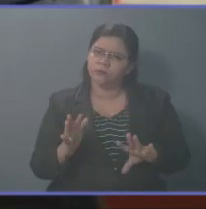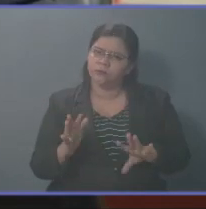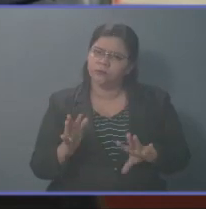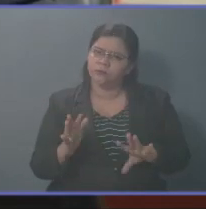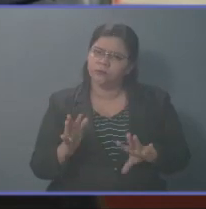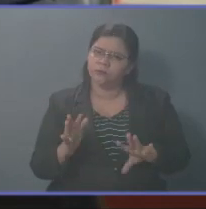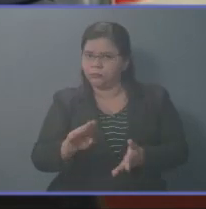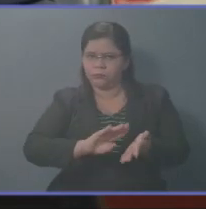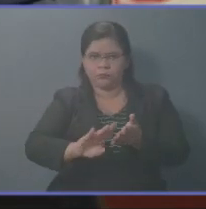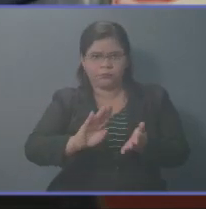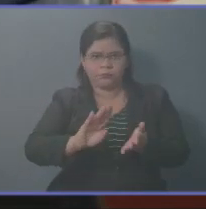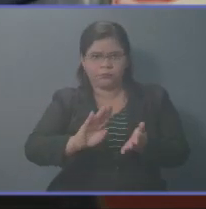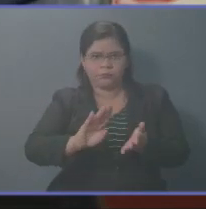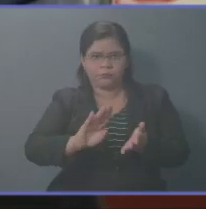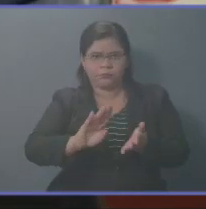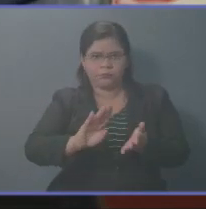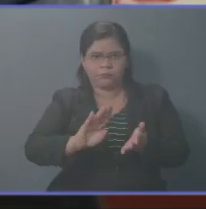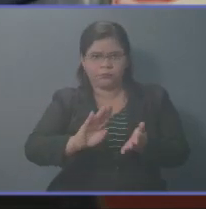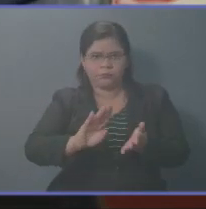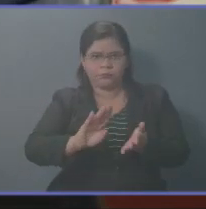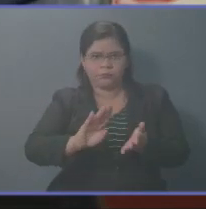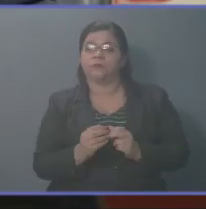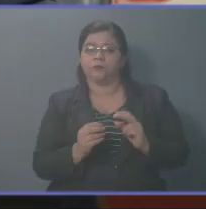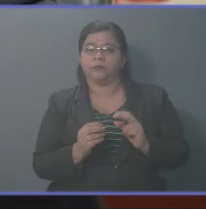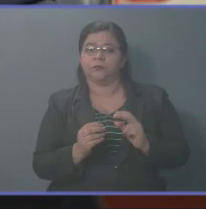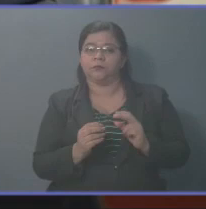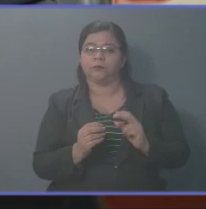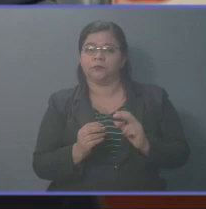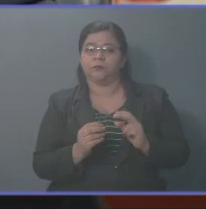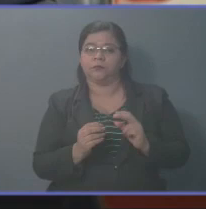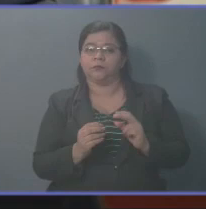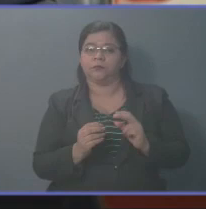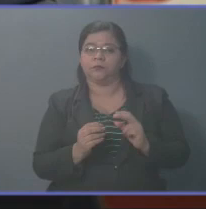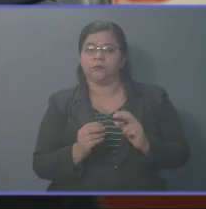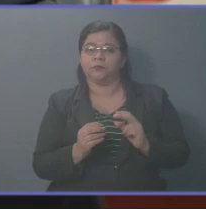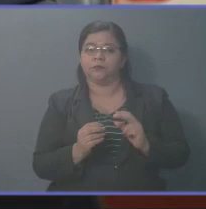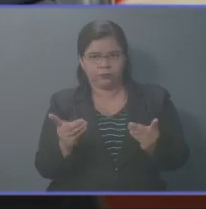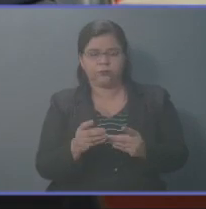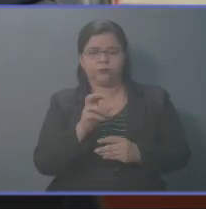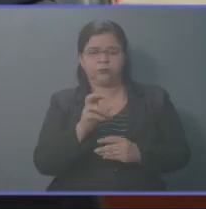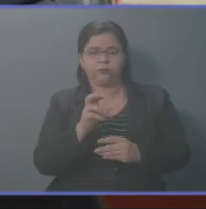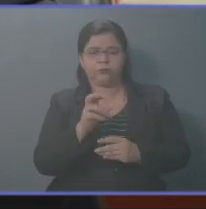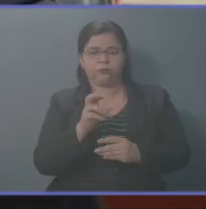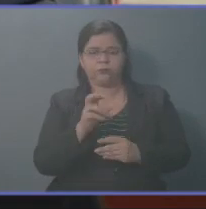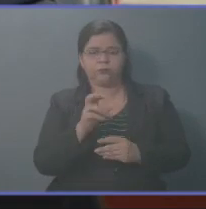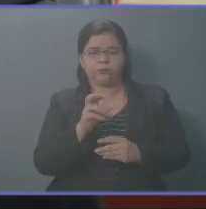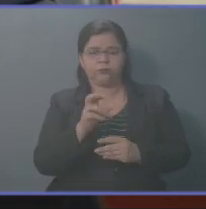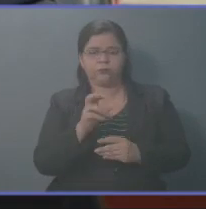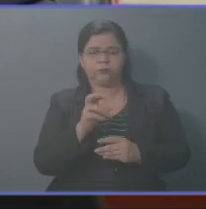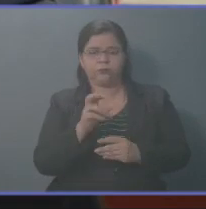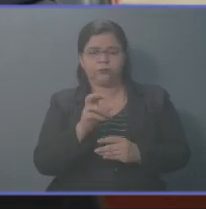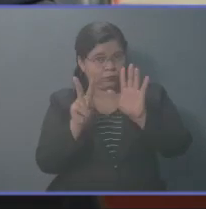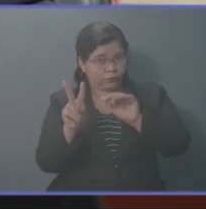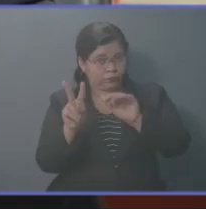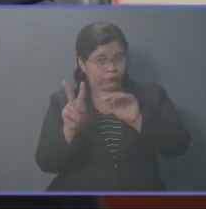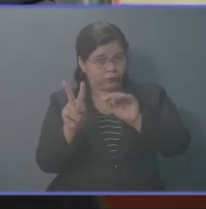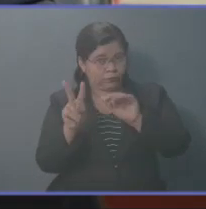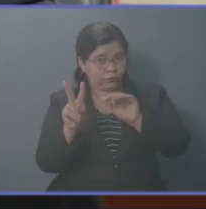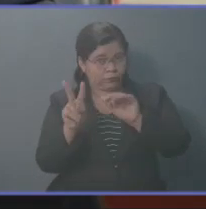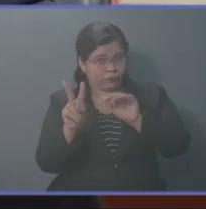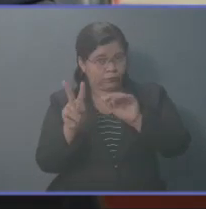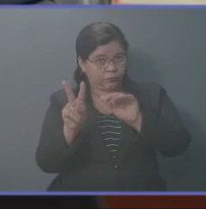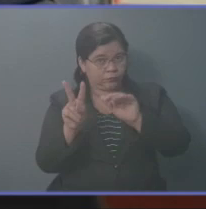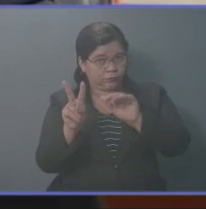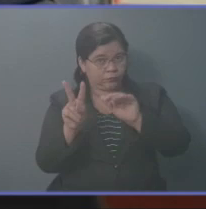de microbuses y autobuses. Romano 2. Que el Diario Oficial número 5, tomo 382, de fecha 9 de enero del año 2009, se publicó